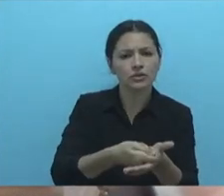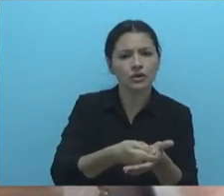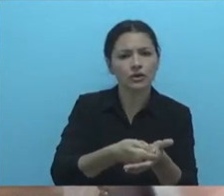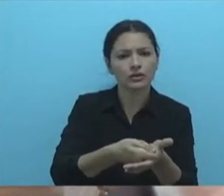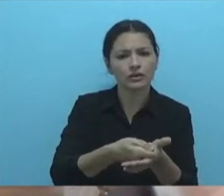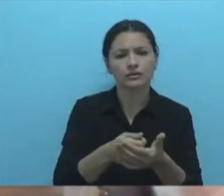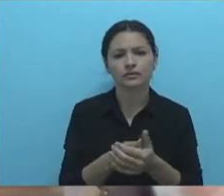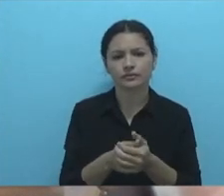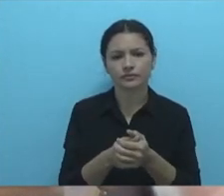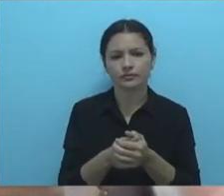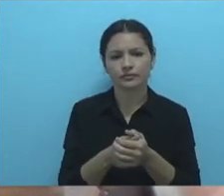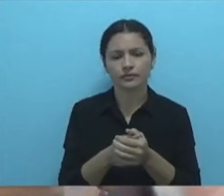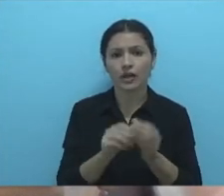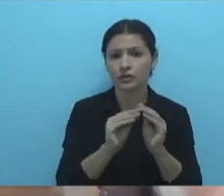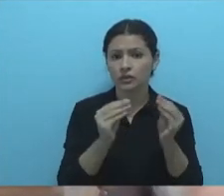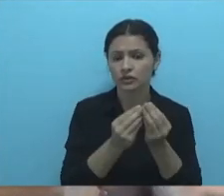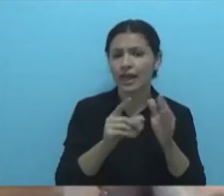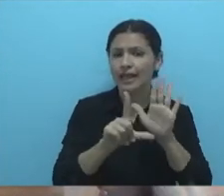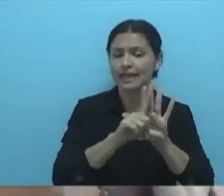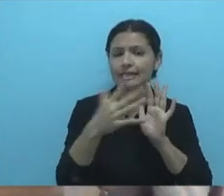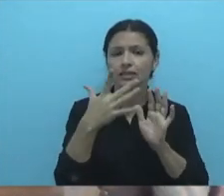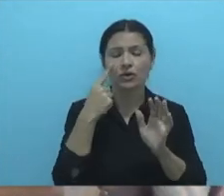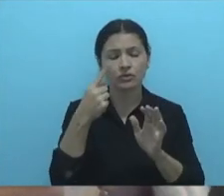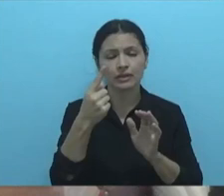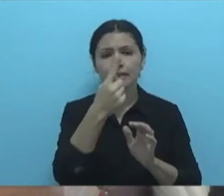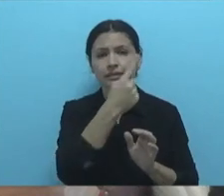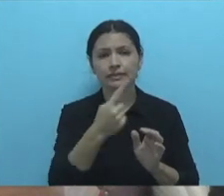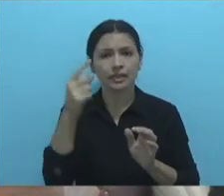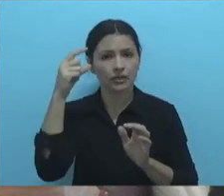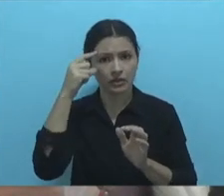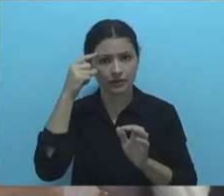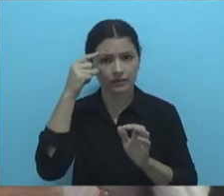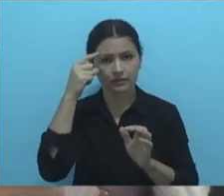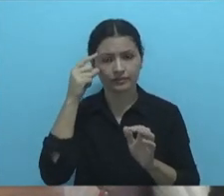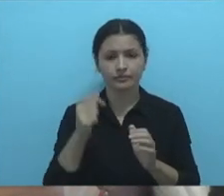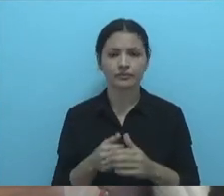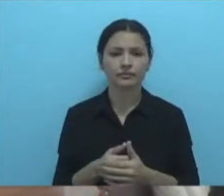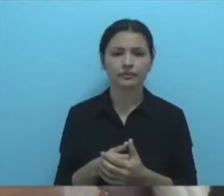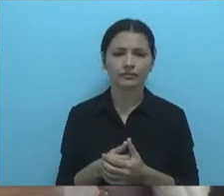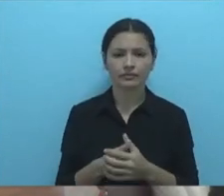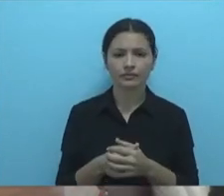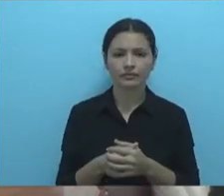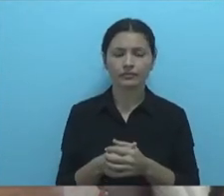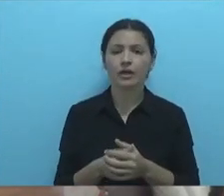contributivas de la ley 5.110 estas